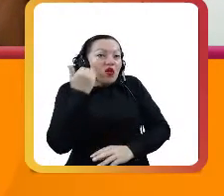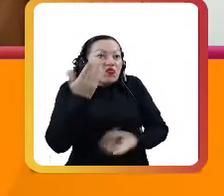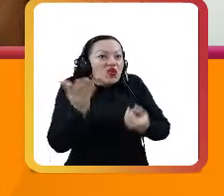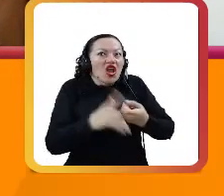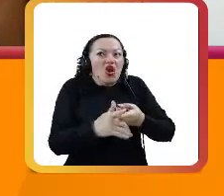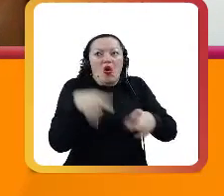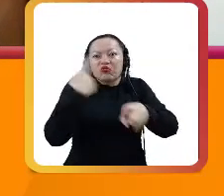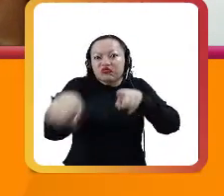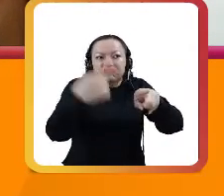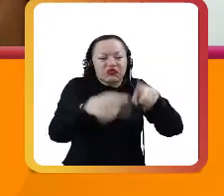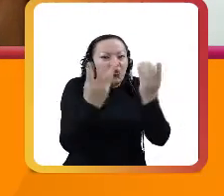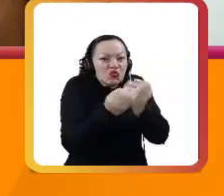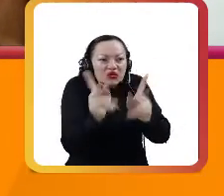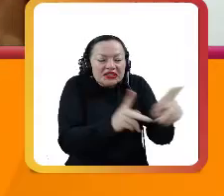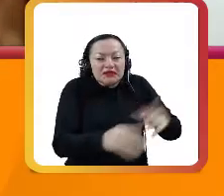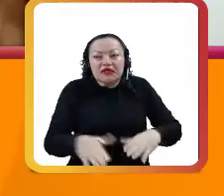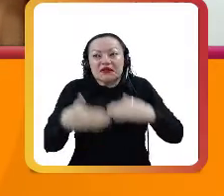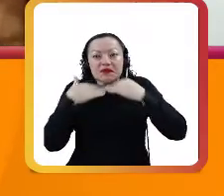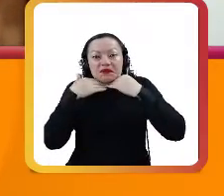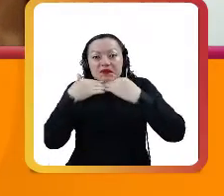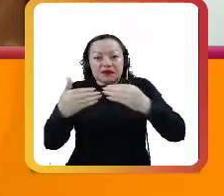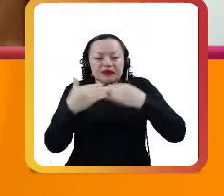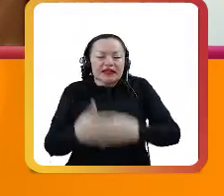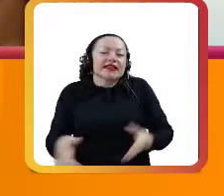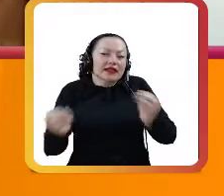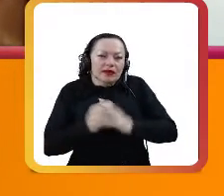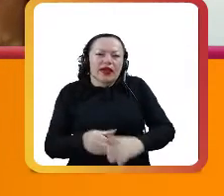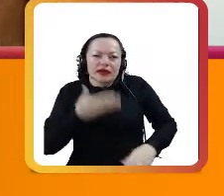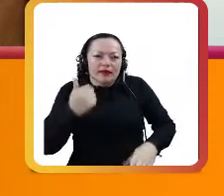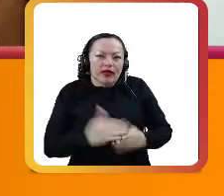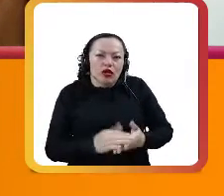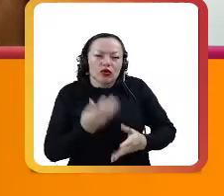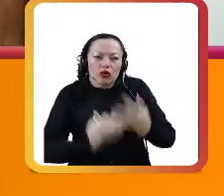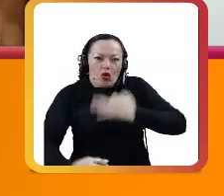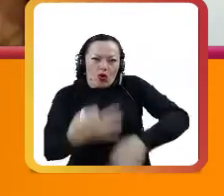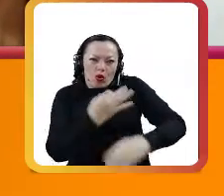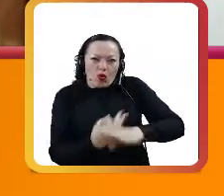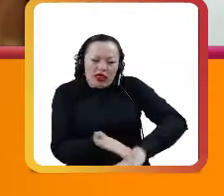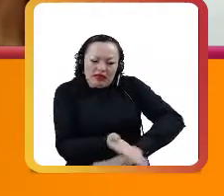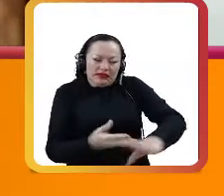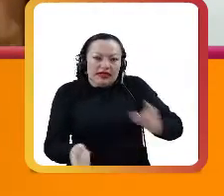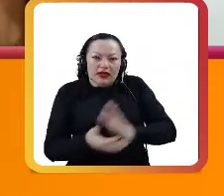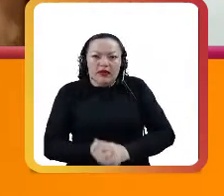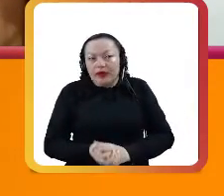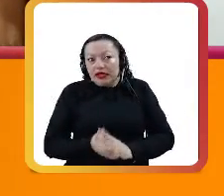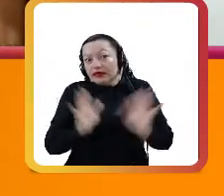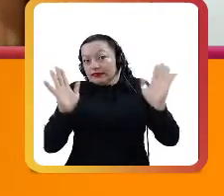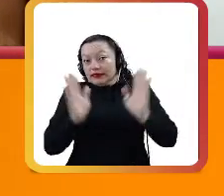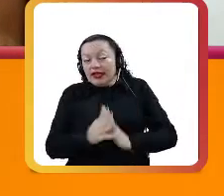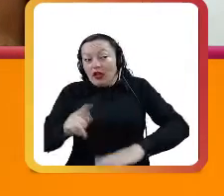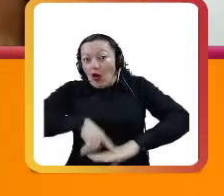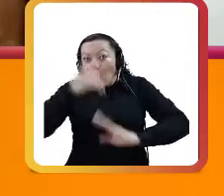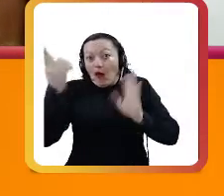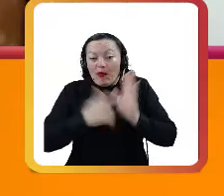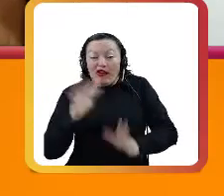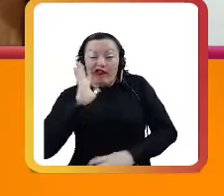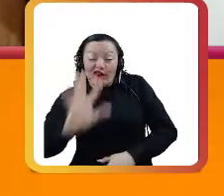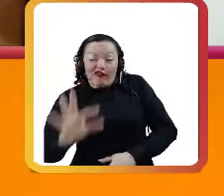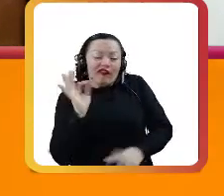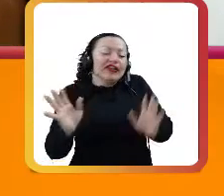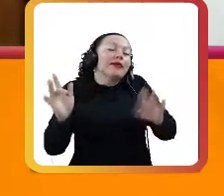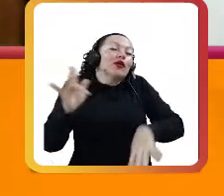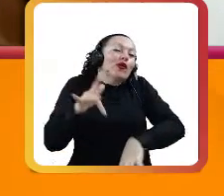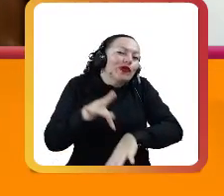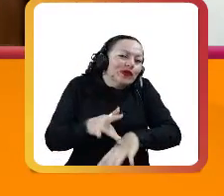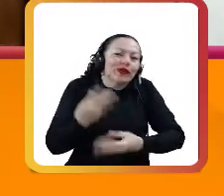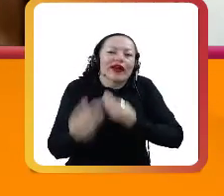cientos. Entonces, tomar medidas no está de más. Que de pronto no sea la medida más efectiva, no. Pero se tomó la medida.